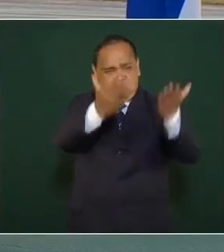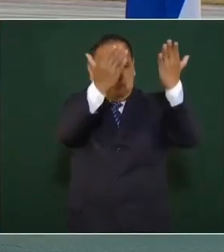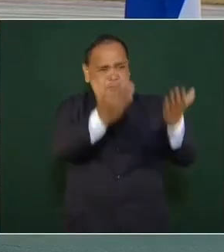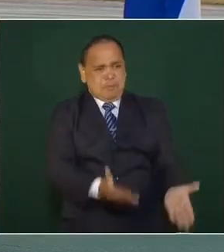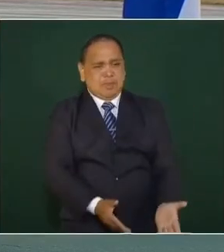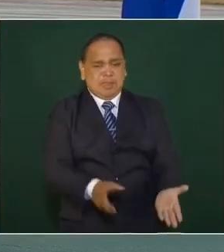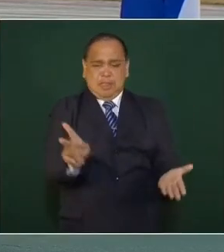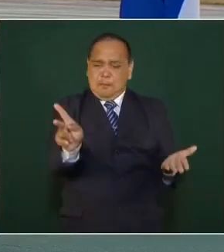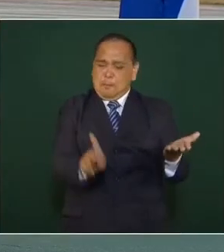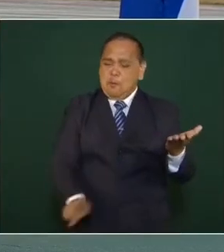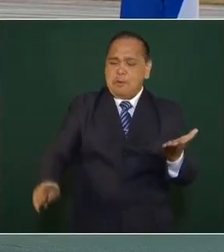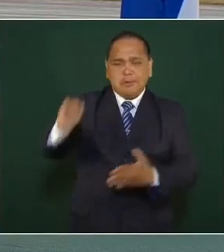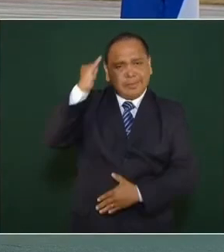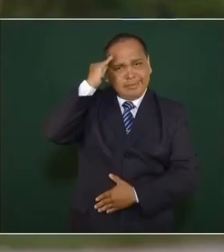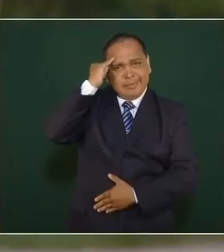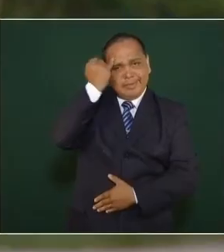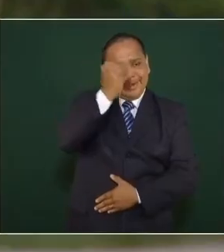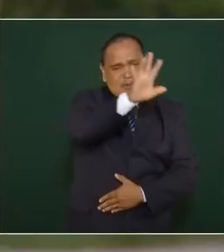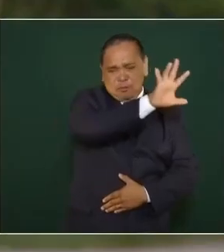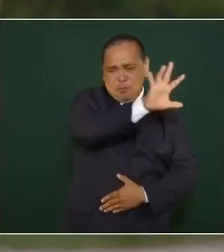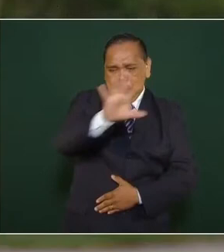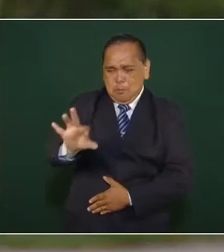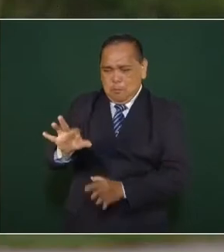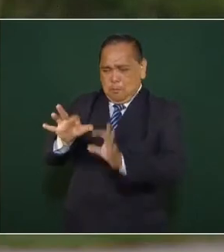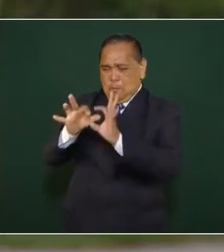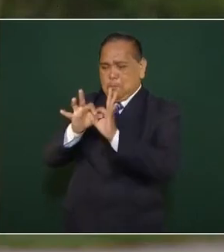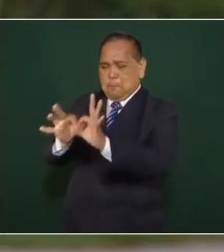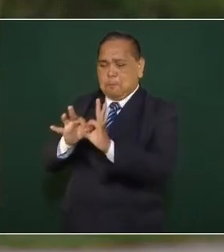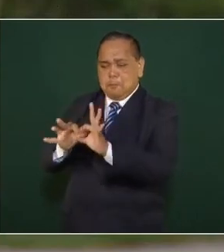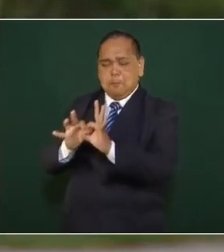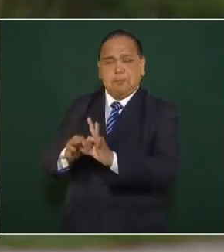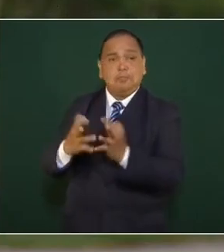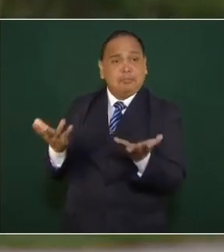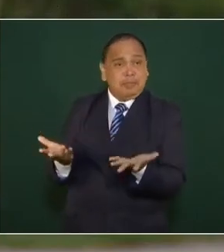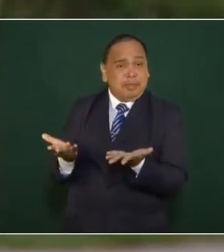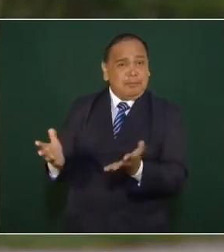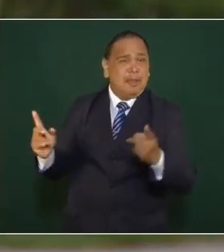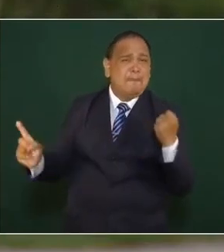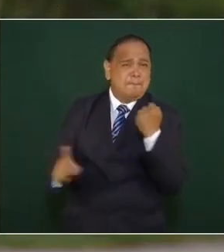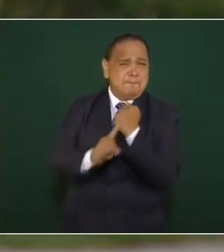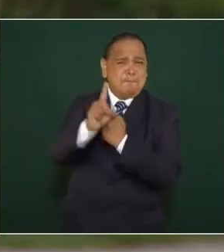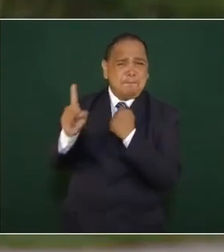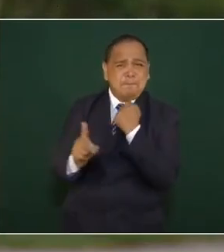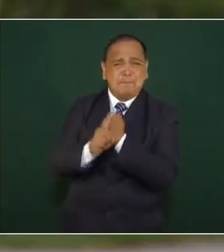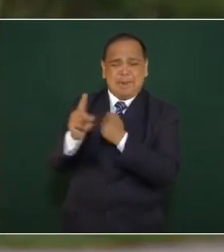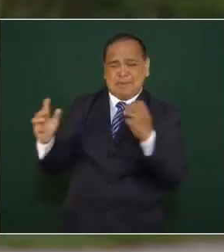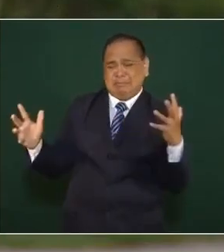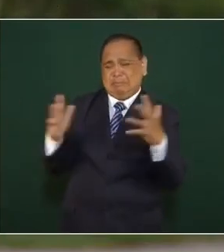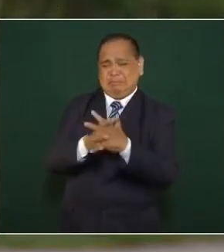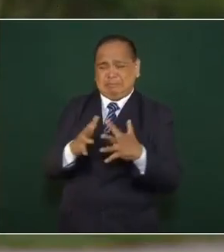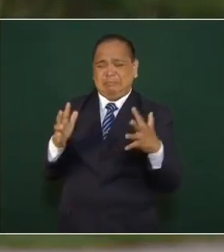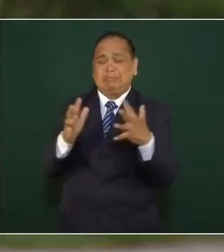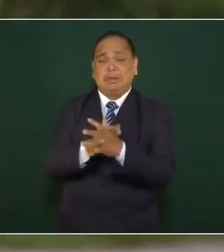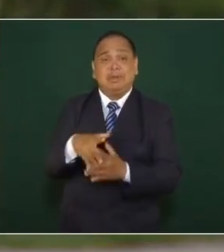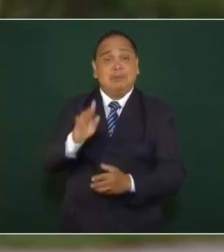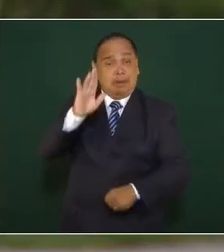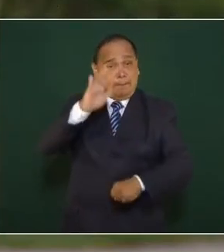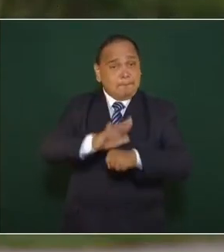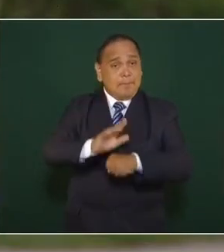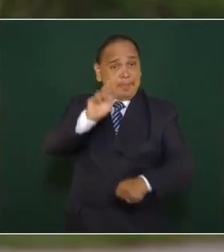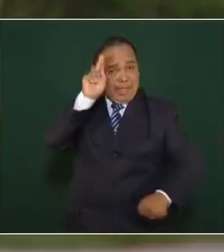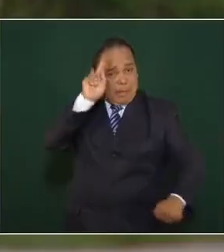los pueblos originarios y de las luchas contra las agresiones del colonialismo europeo y las